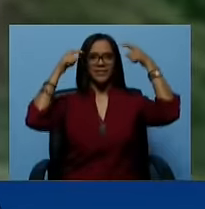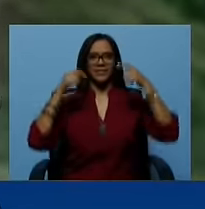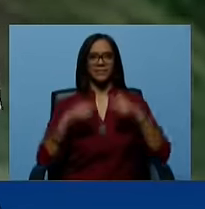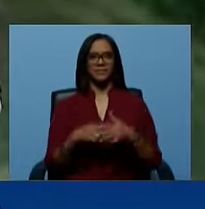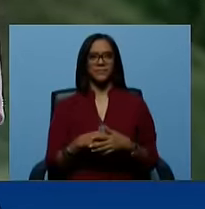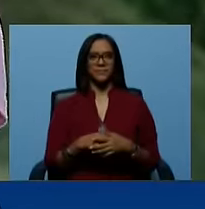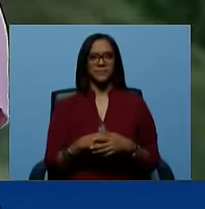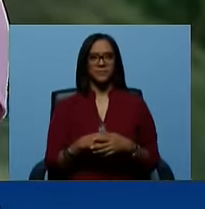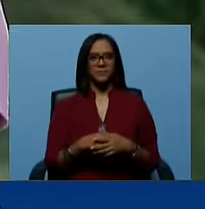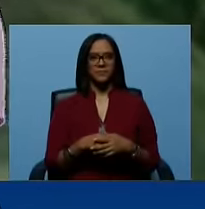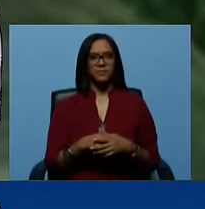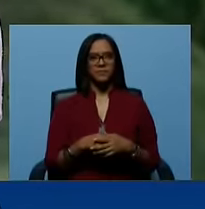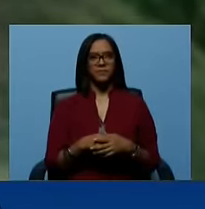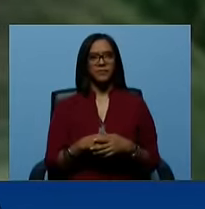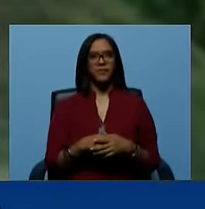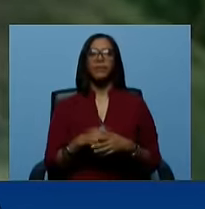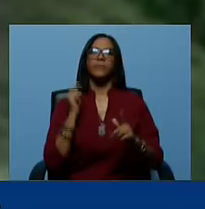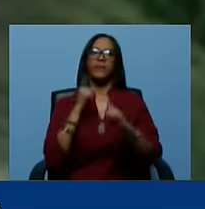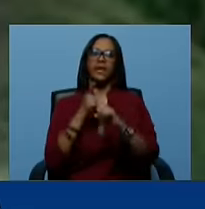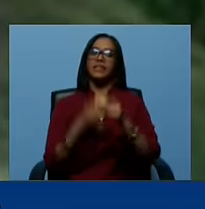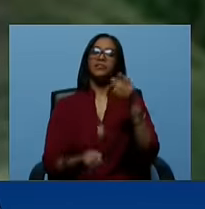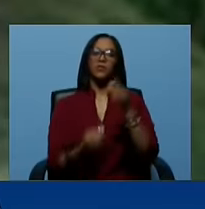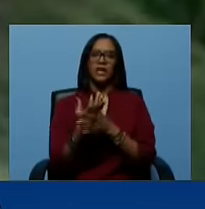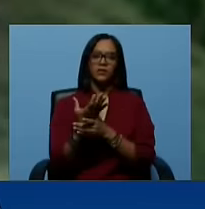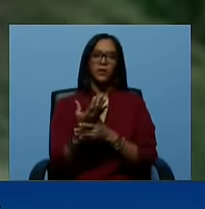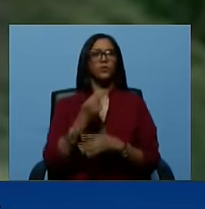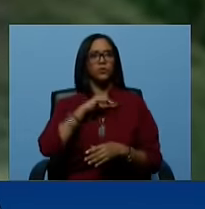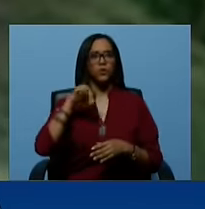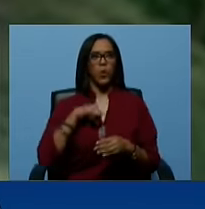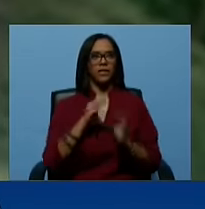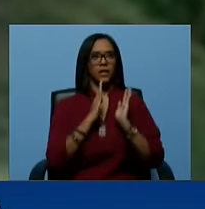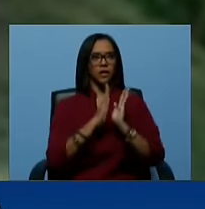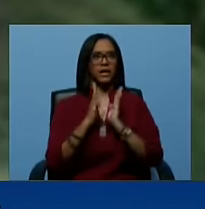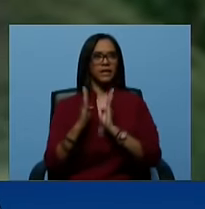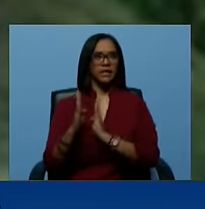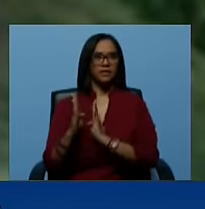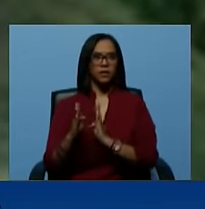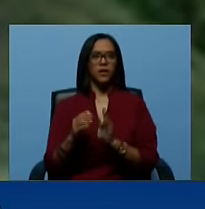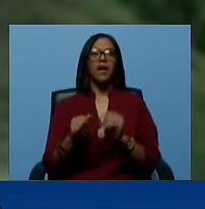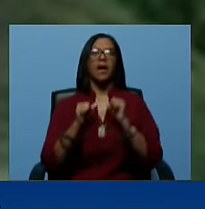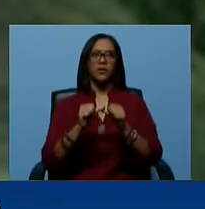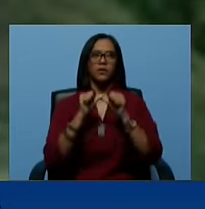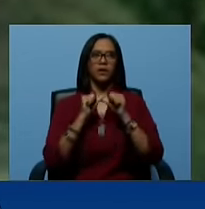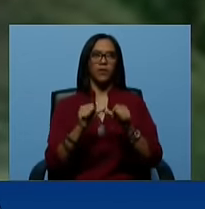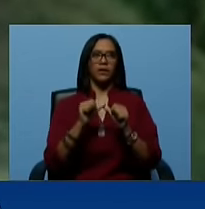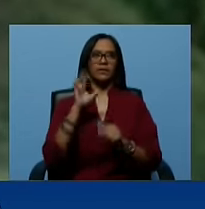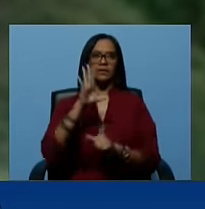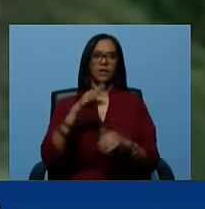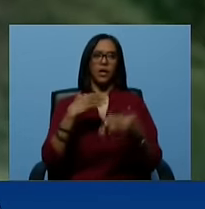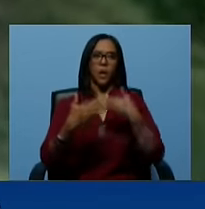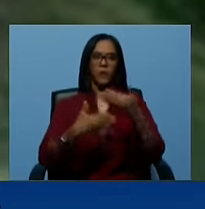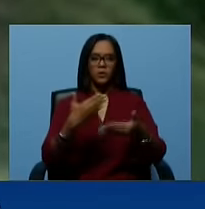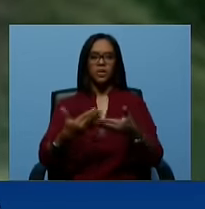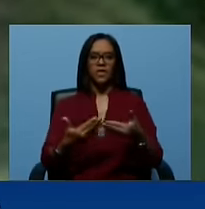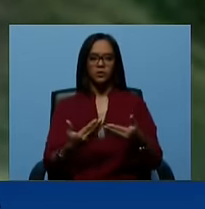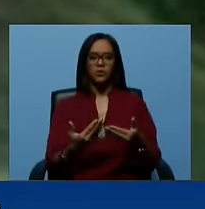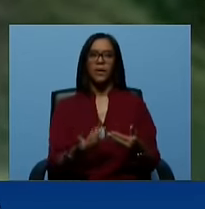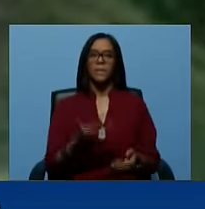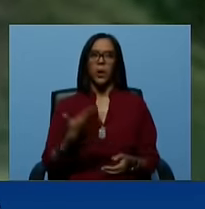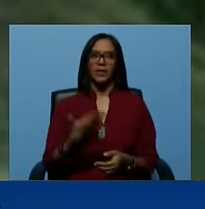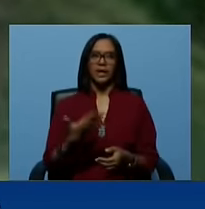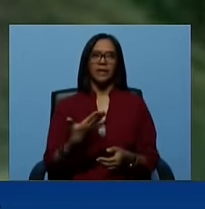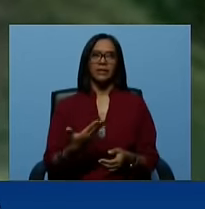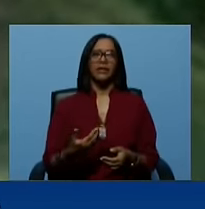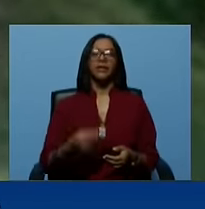Chávez Frías. Desde su fundación, nuestra organización ha mantenido 5 procesos fundamentales que marcan